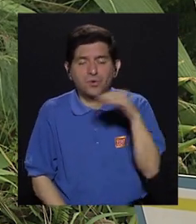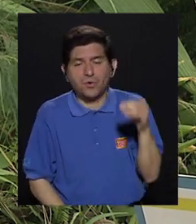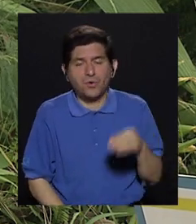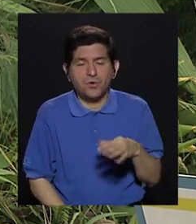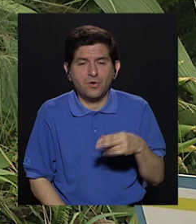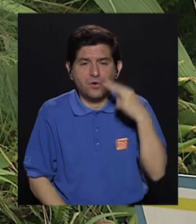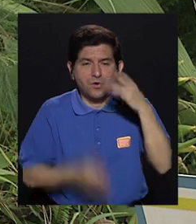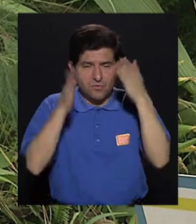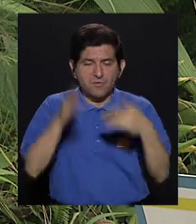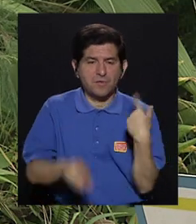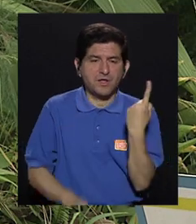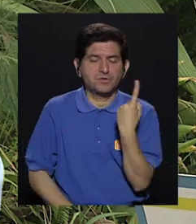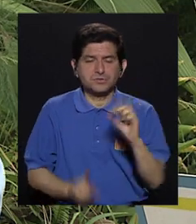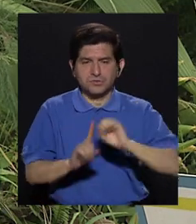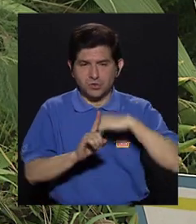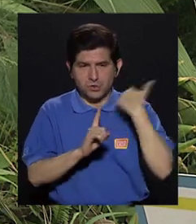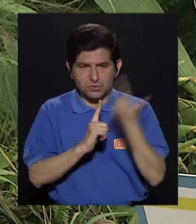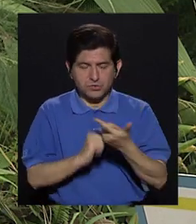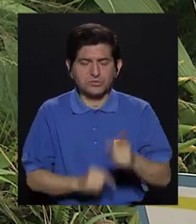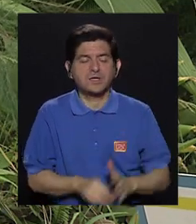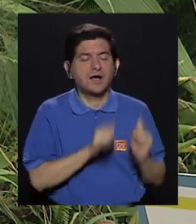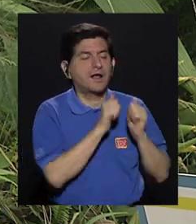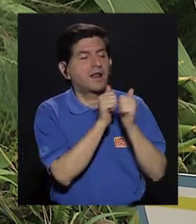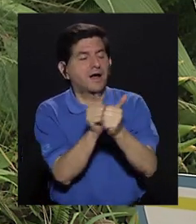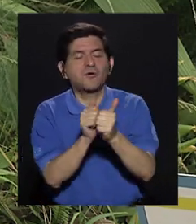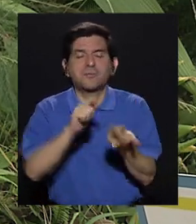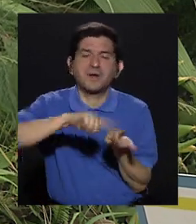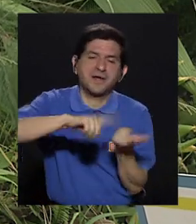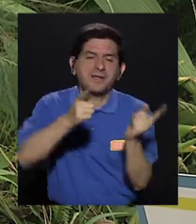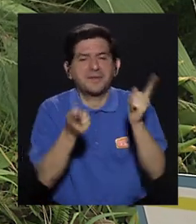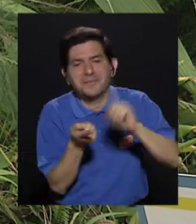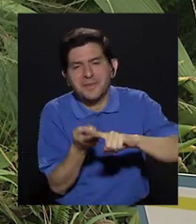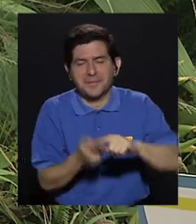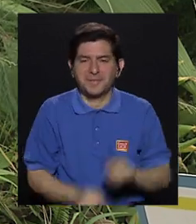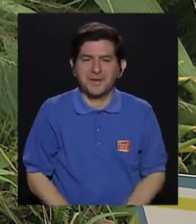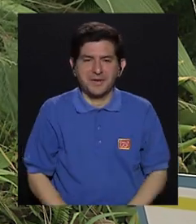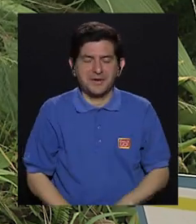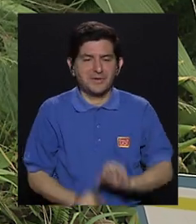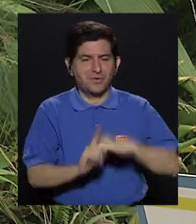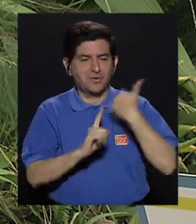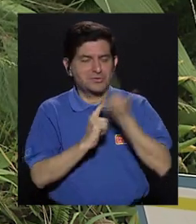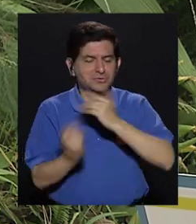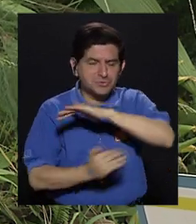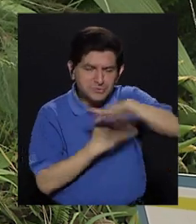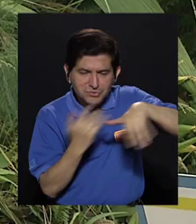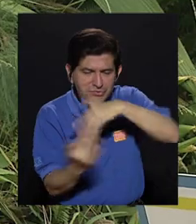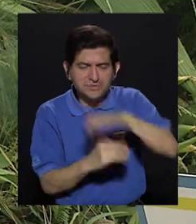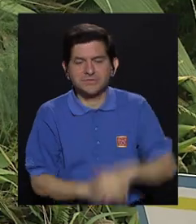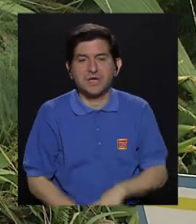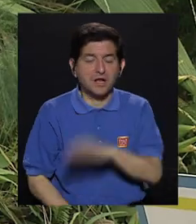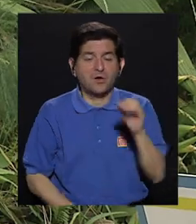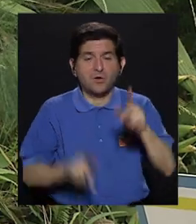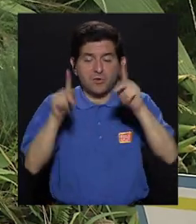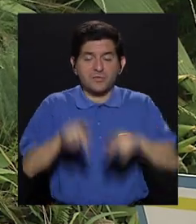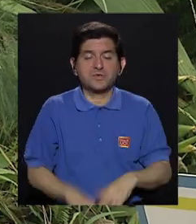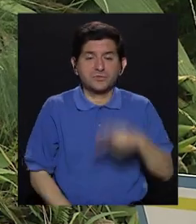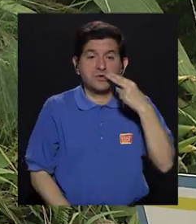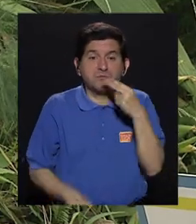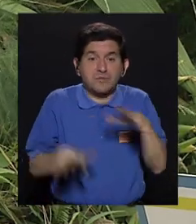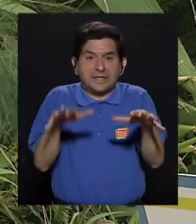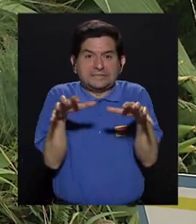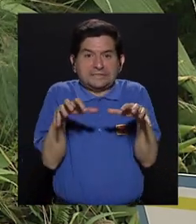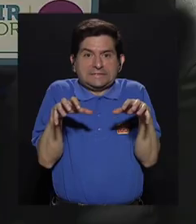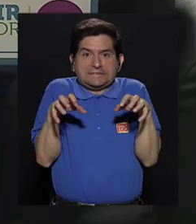el fumador que solo fuma social, solo cuando estoy con mis amigos socializando, es mi momento de fumar. Está el que fuma